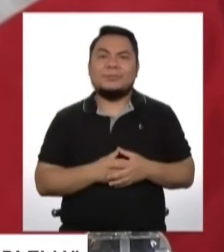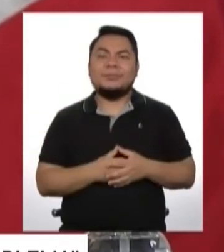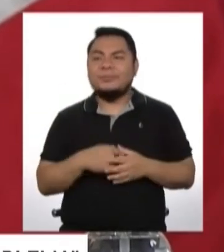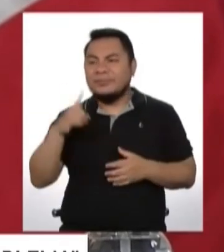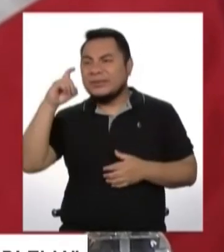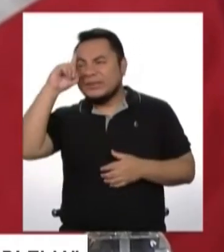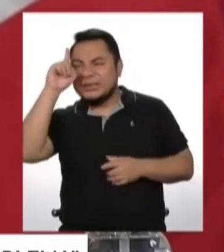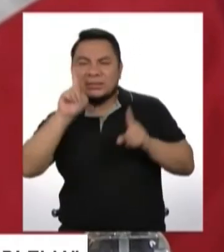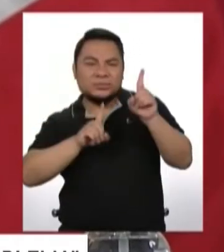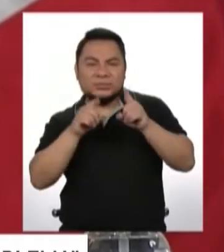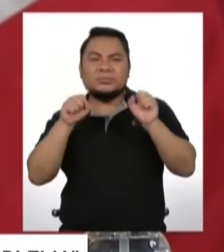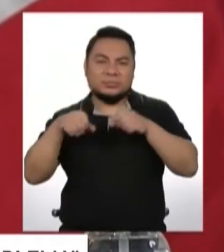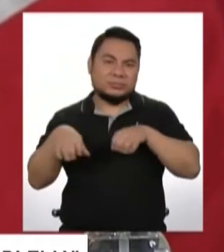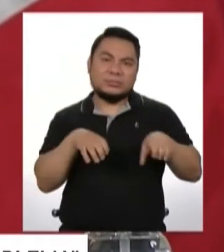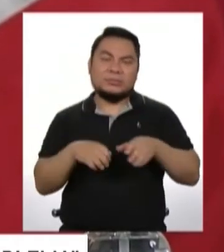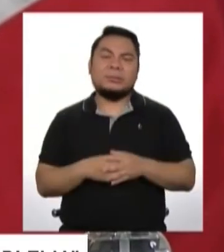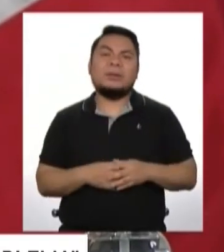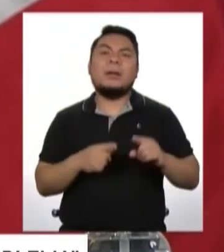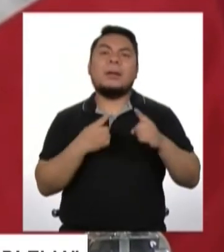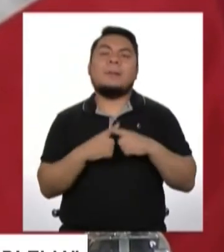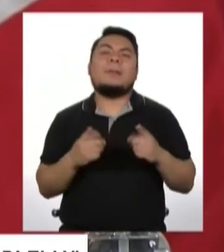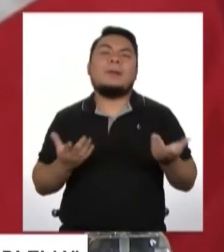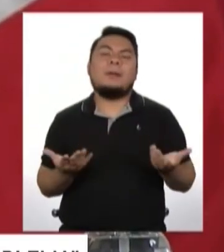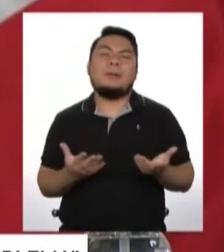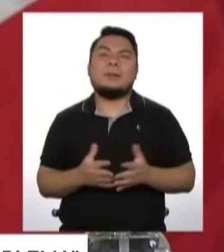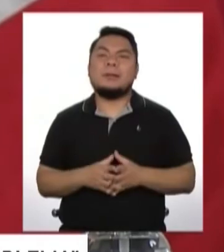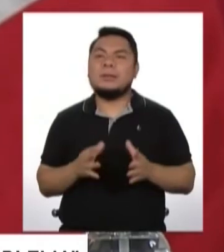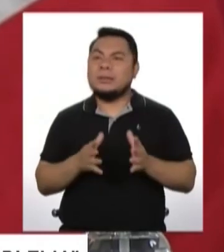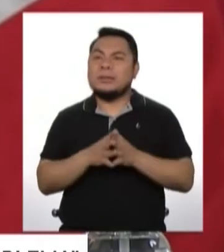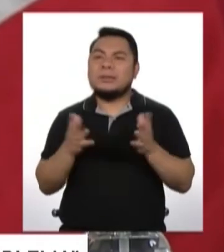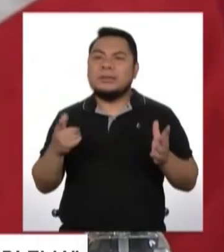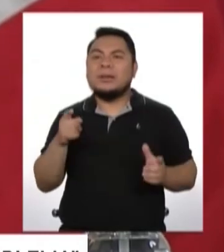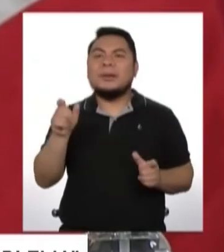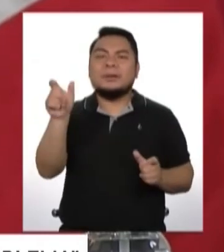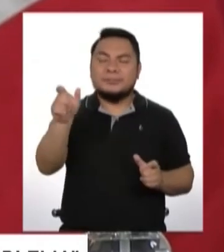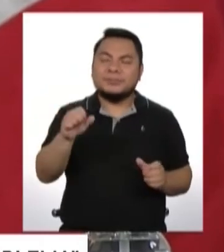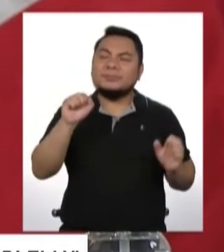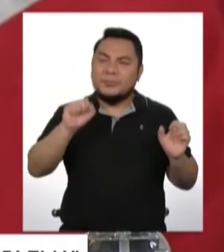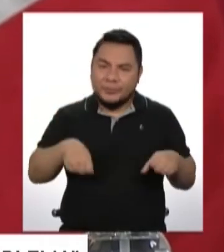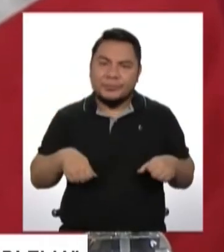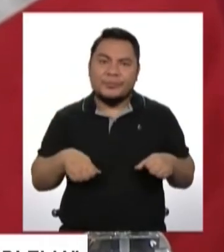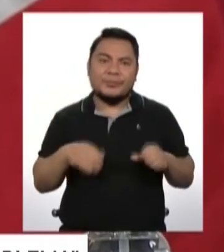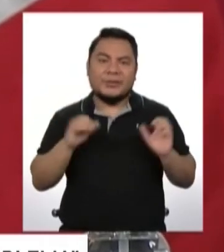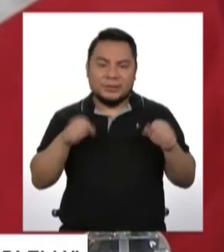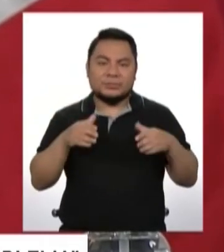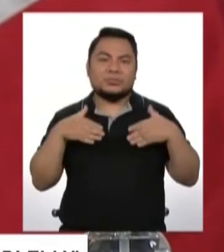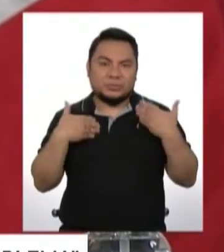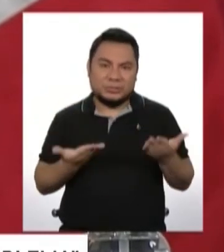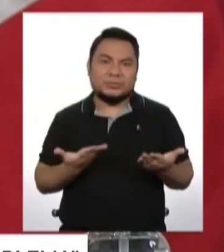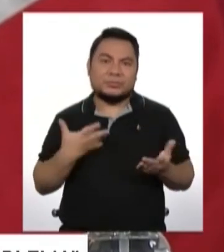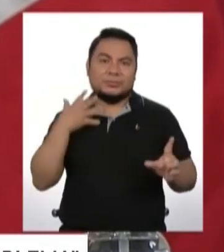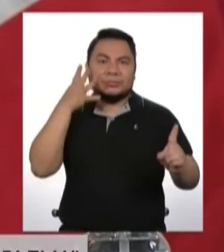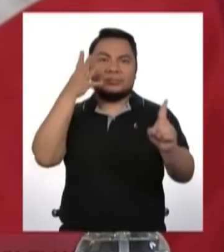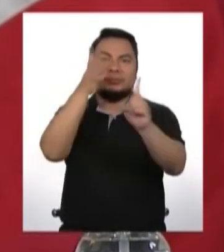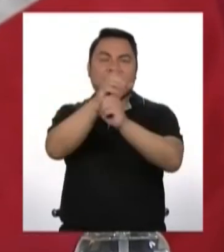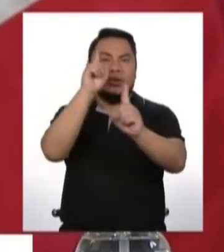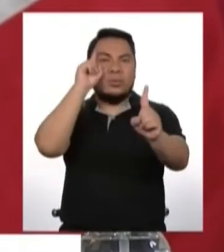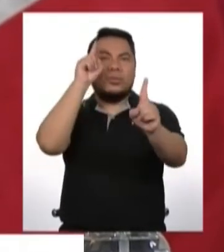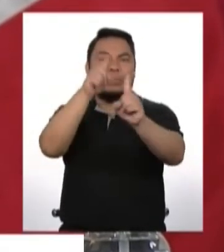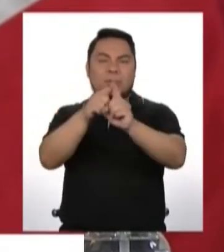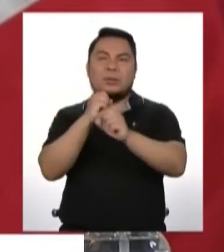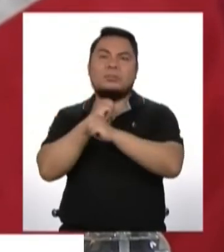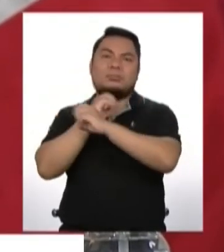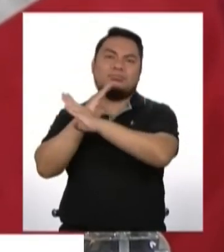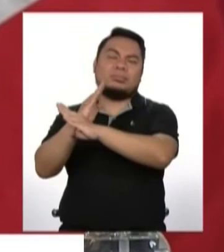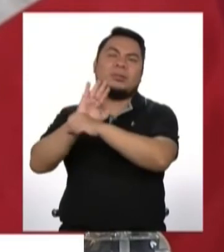dificultades lo estamos haciendo. Pero con gran optimismo de que sí podemos cumplir con el objetivo de enfrentar de